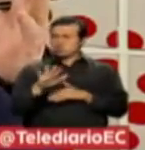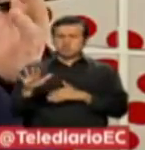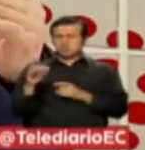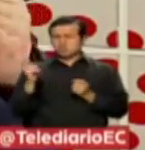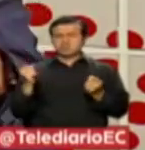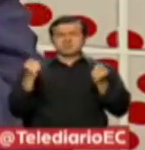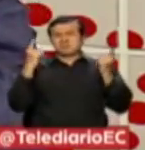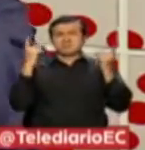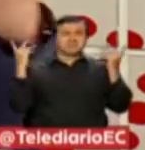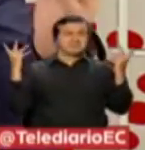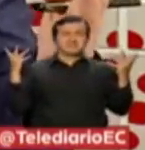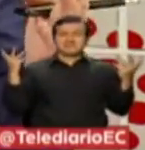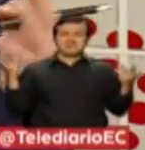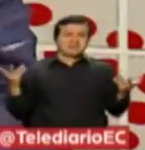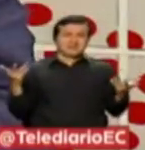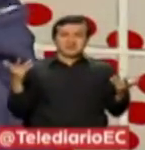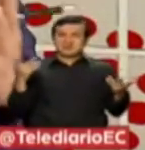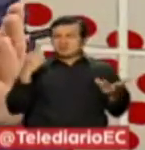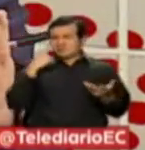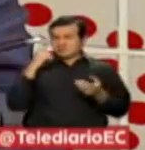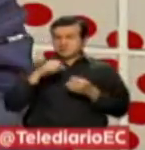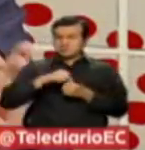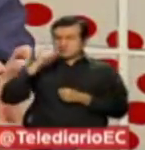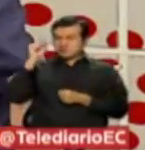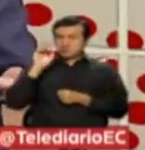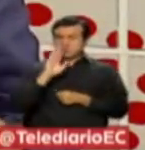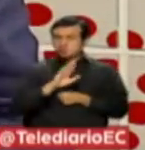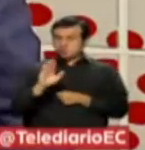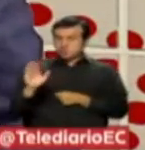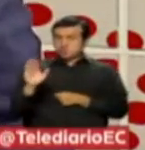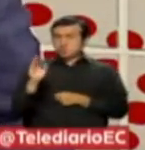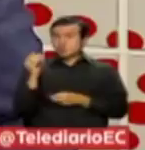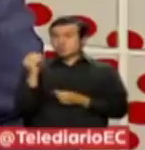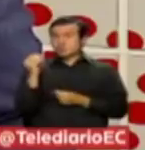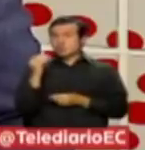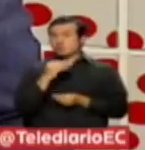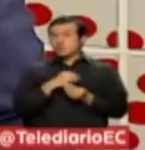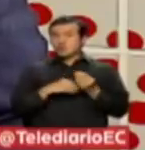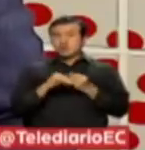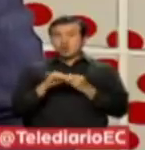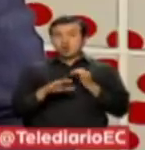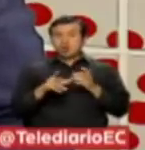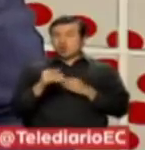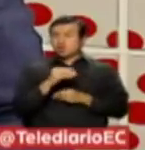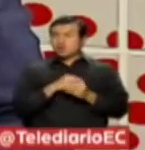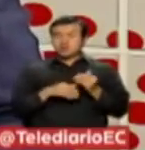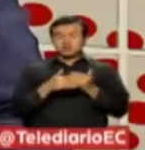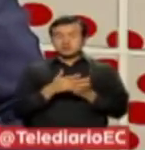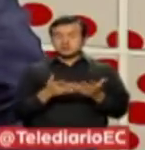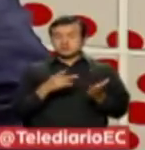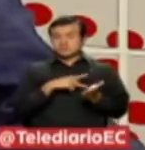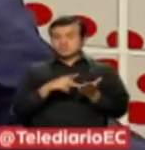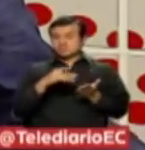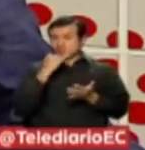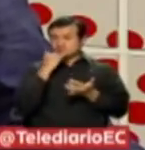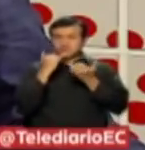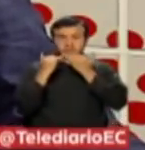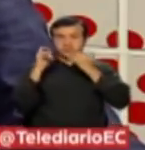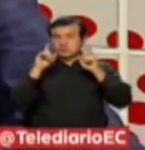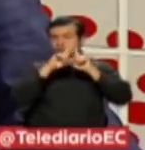súbitamente encontrado que estos podrían ser recursos provenientes de la corrupción y de pagos indebidos de la